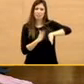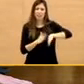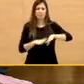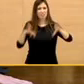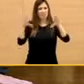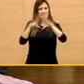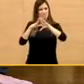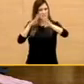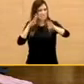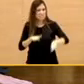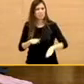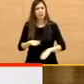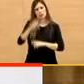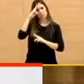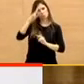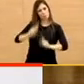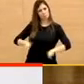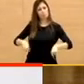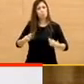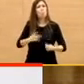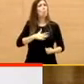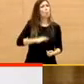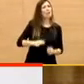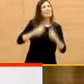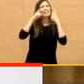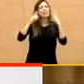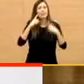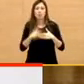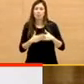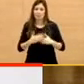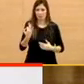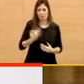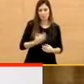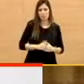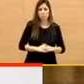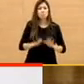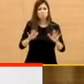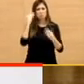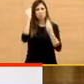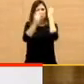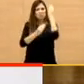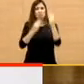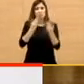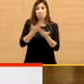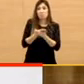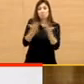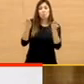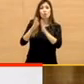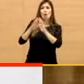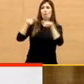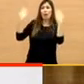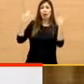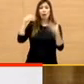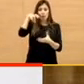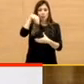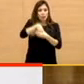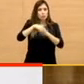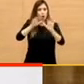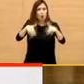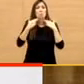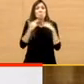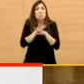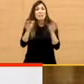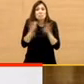puede y se debe intentar. Creo que tenemos que reflexionar sobre lo que ocurre fuera de estas paredes. Porque fuera de estas paredes hay un estado de